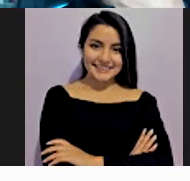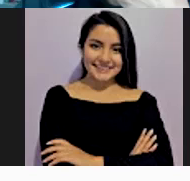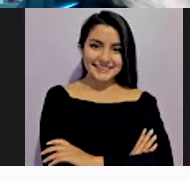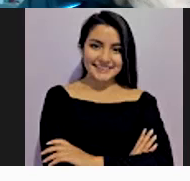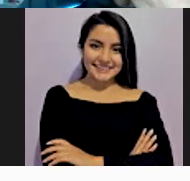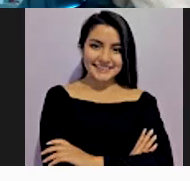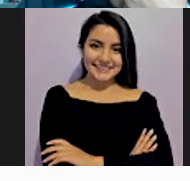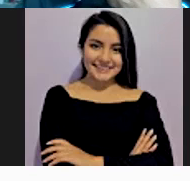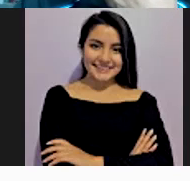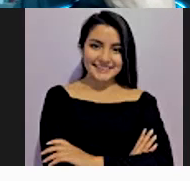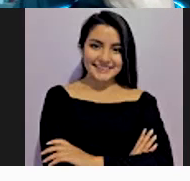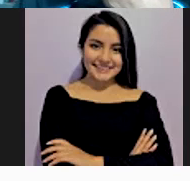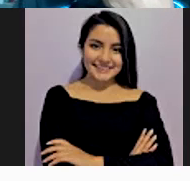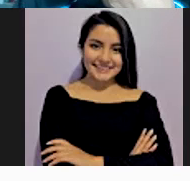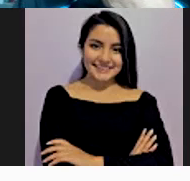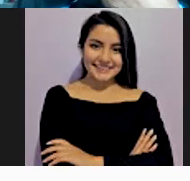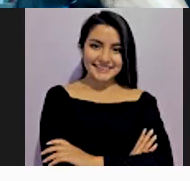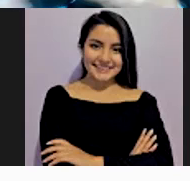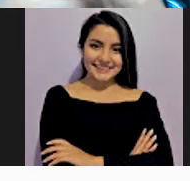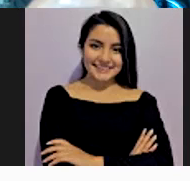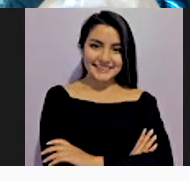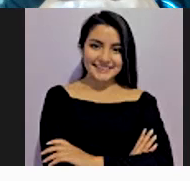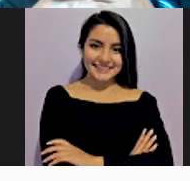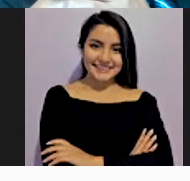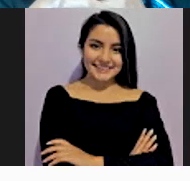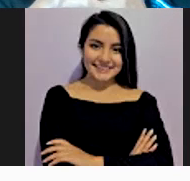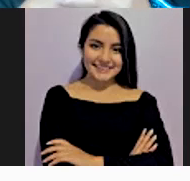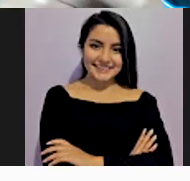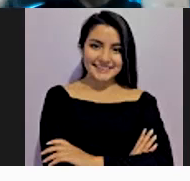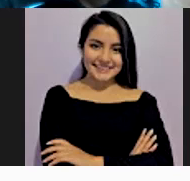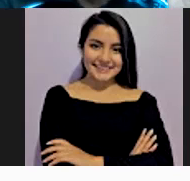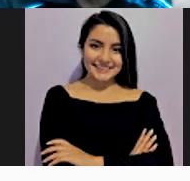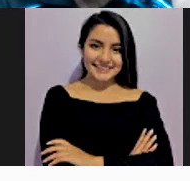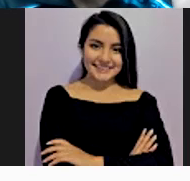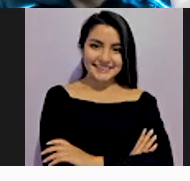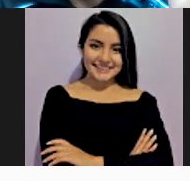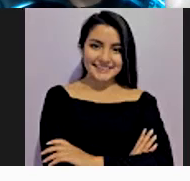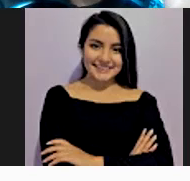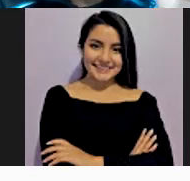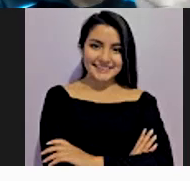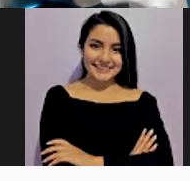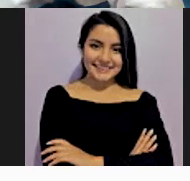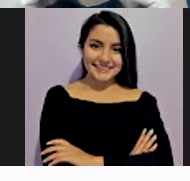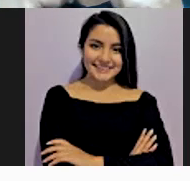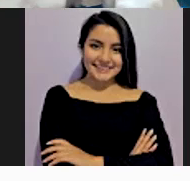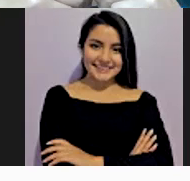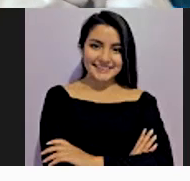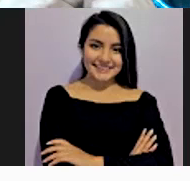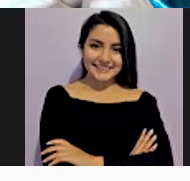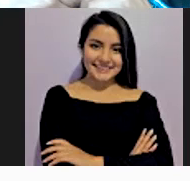justamente hablando un poco de Van Noll, bueno, me acuerdo ahorita, ¿cierto? Van Noll trabaja en función de la potencia, o